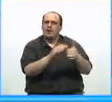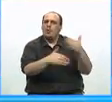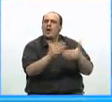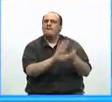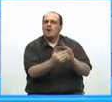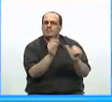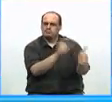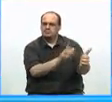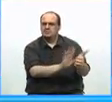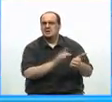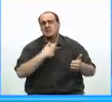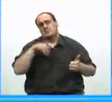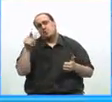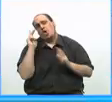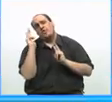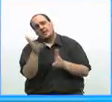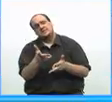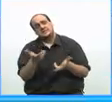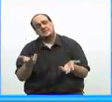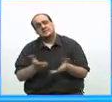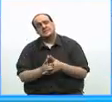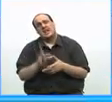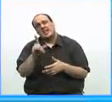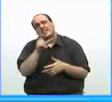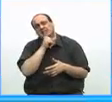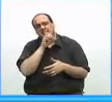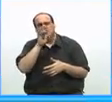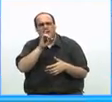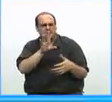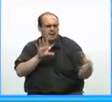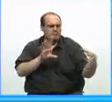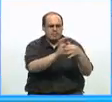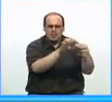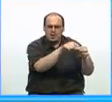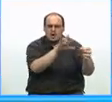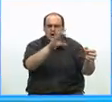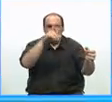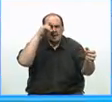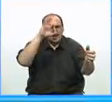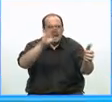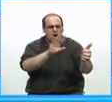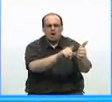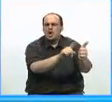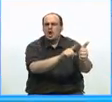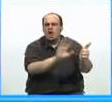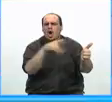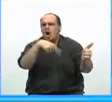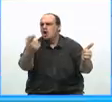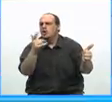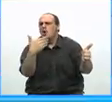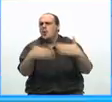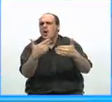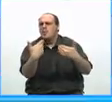poco lo que decís vos es que que Diego no no se ata solamente un jugador sino que Busca busca variantes tácticas para para todo el